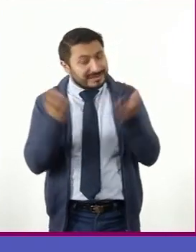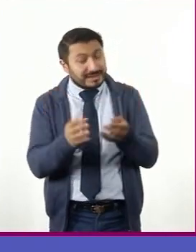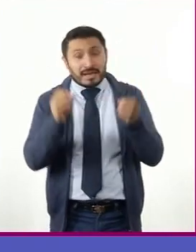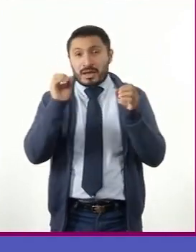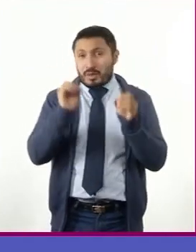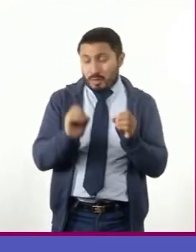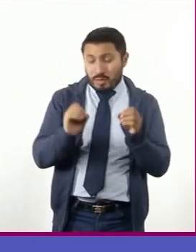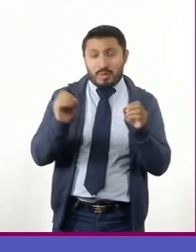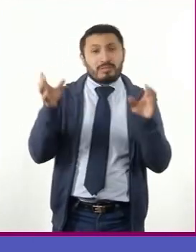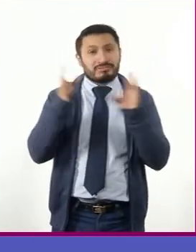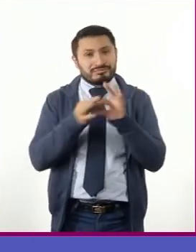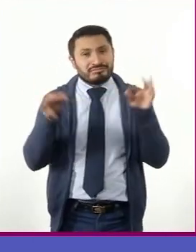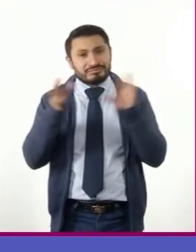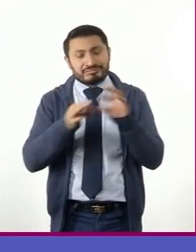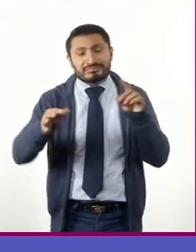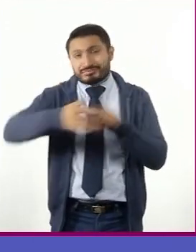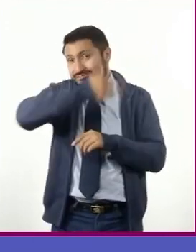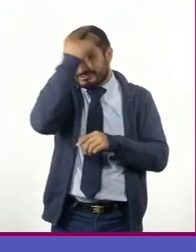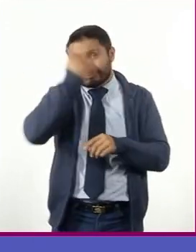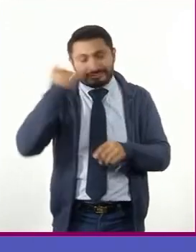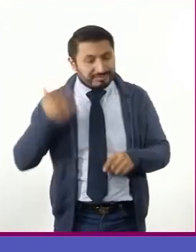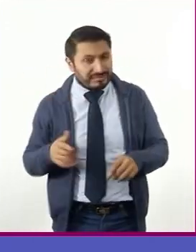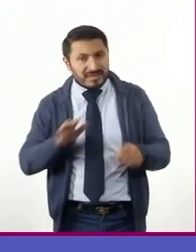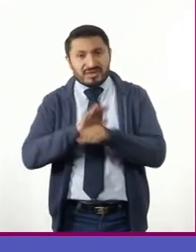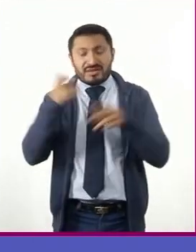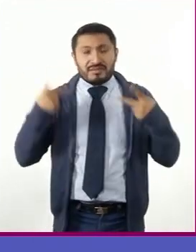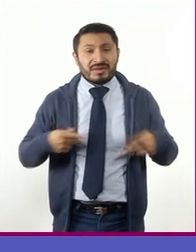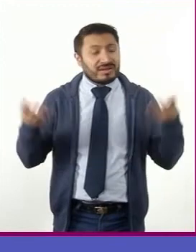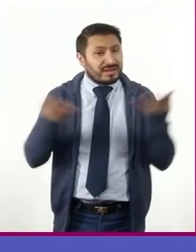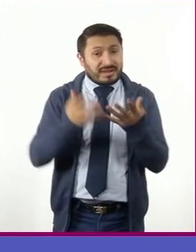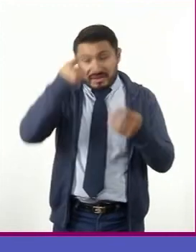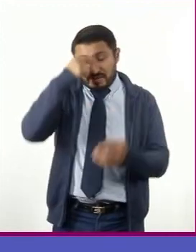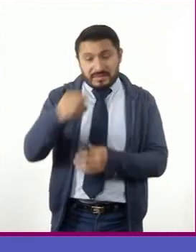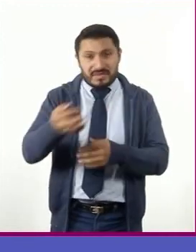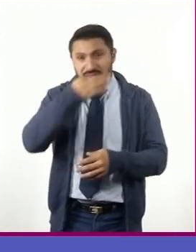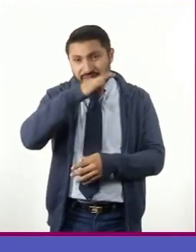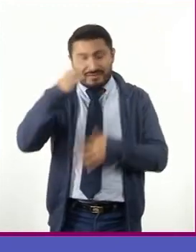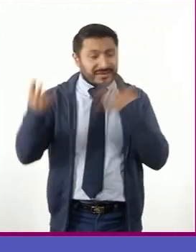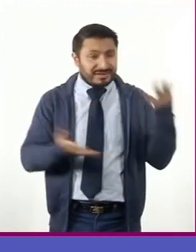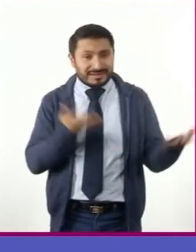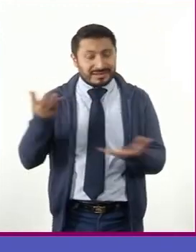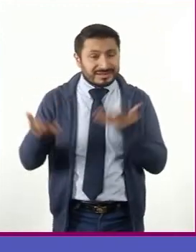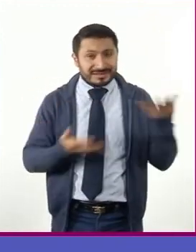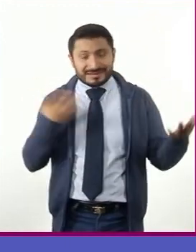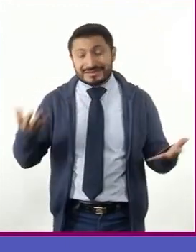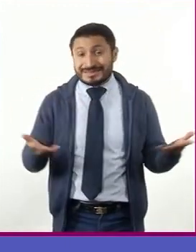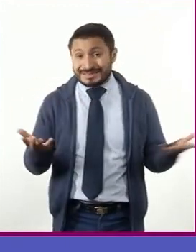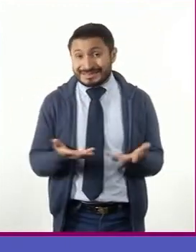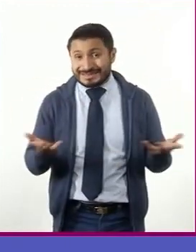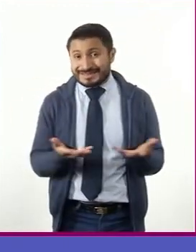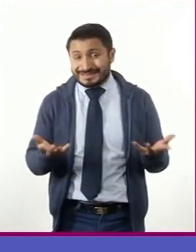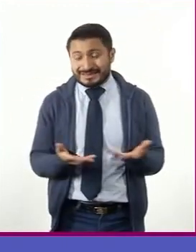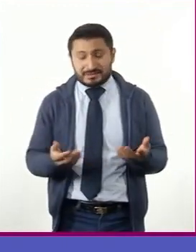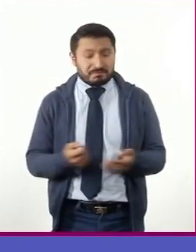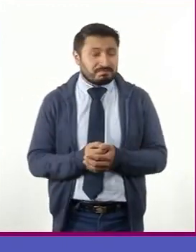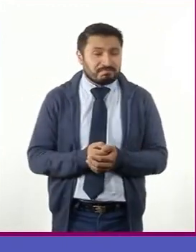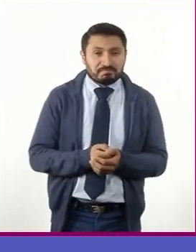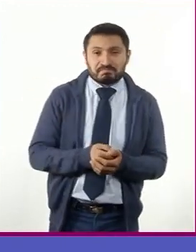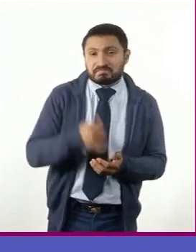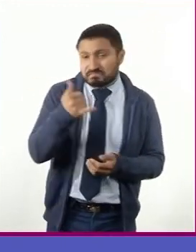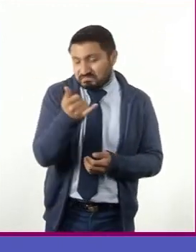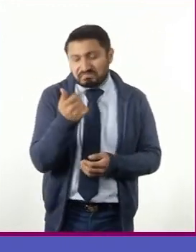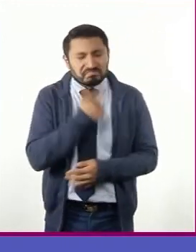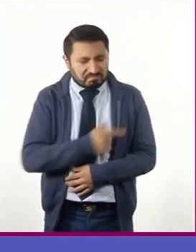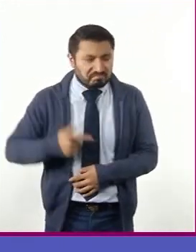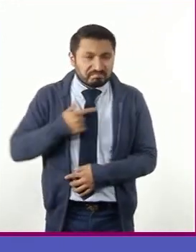las descripciones de los disfraces, de lo que hacía la gente para celebrar esos momentos de alegría y de